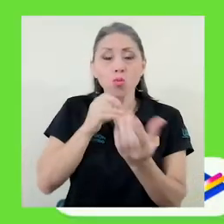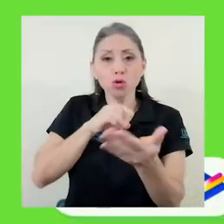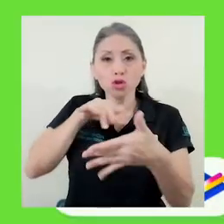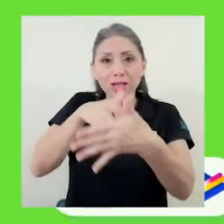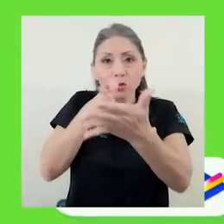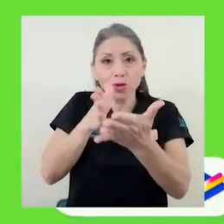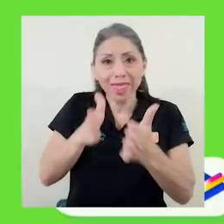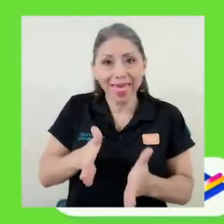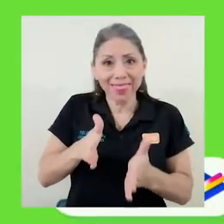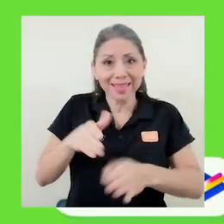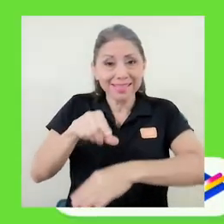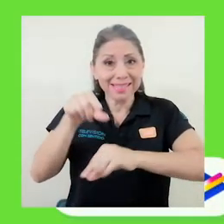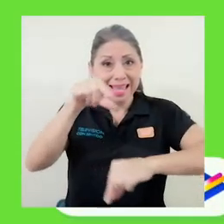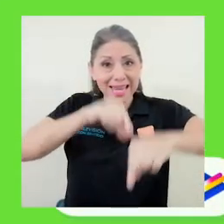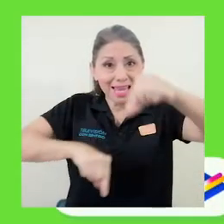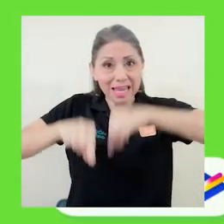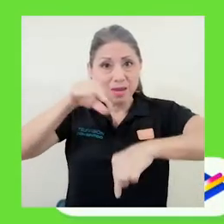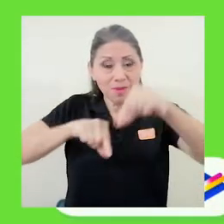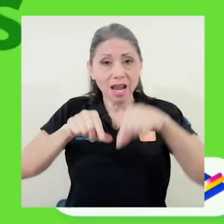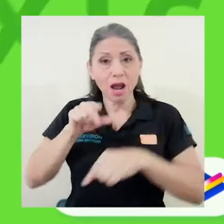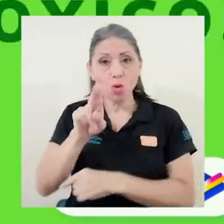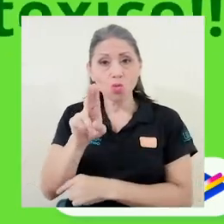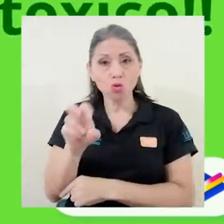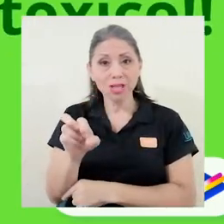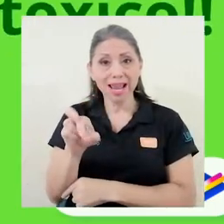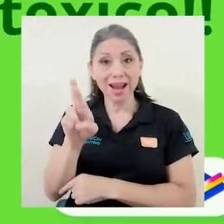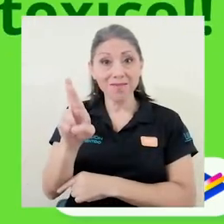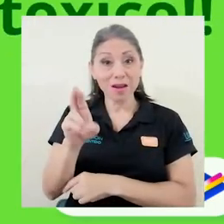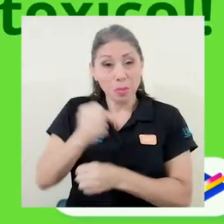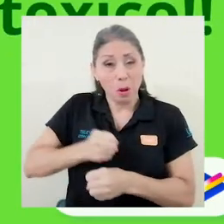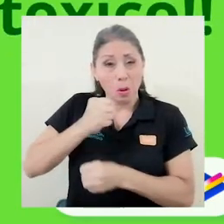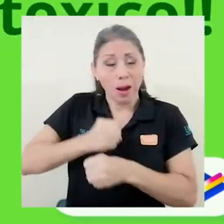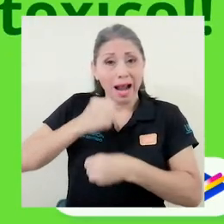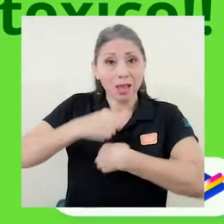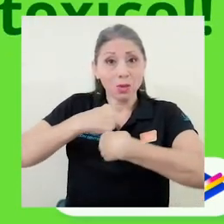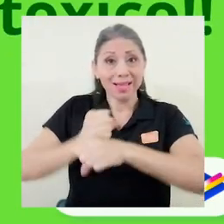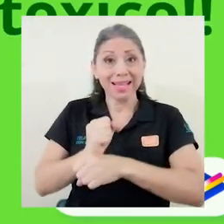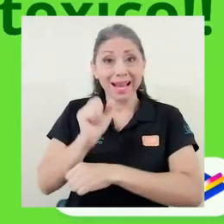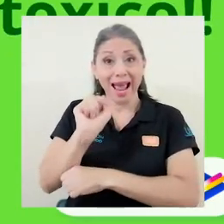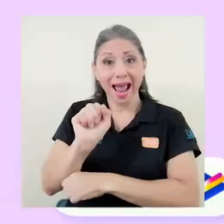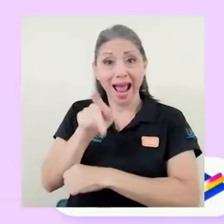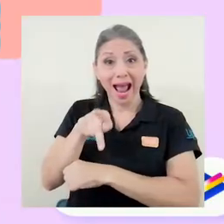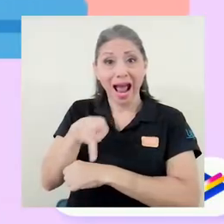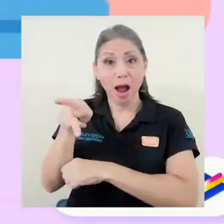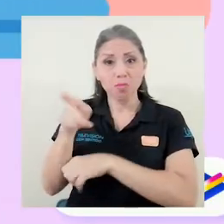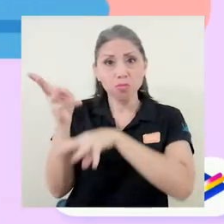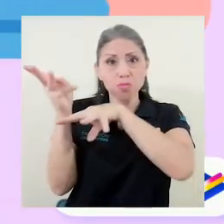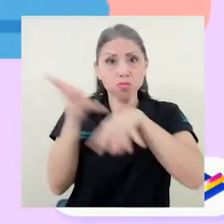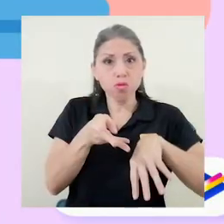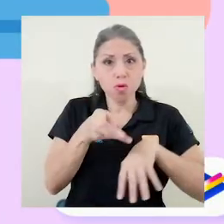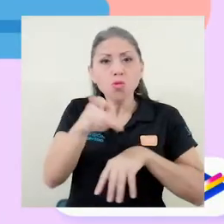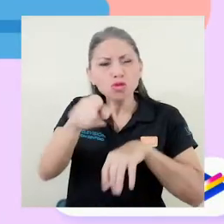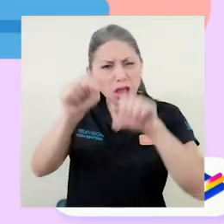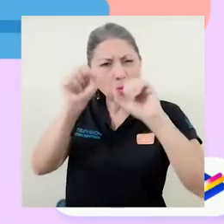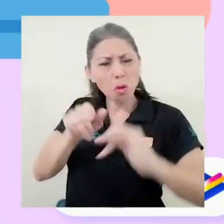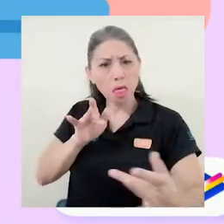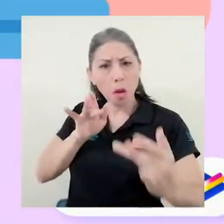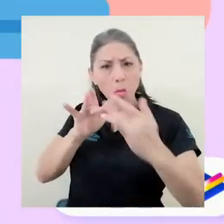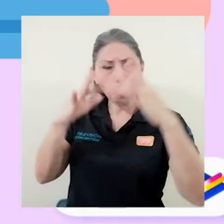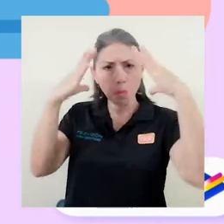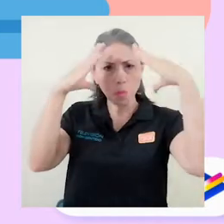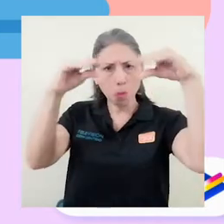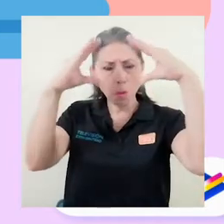de la UCR se dieron la tarea de trabajar en una aplicación móvil para que usted accese a información